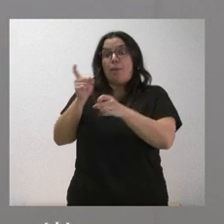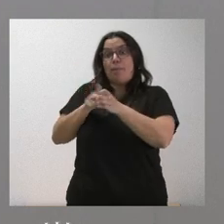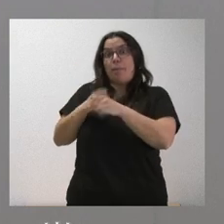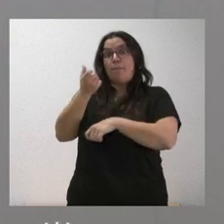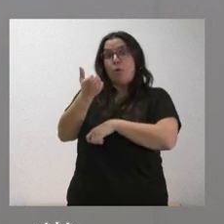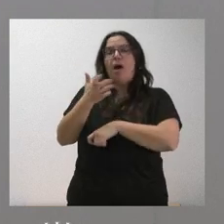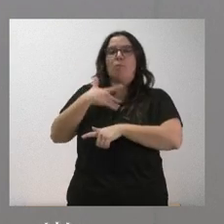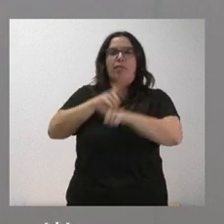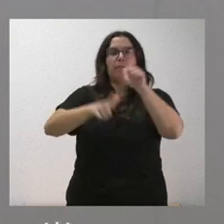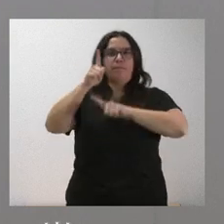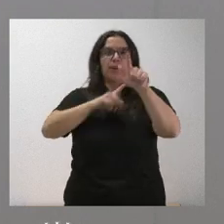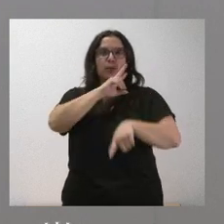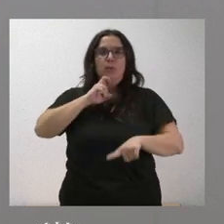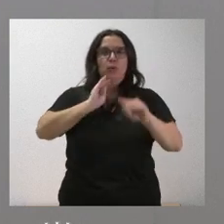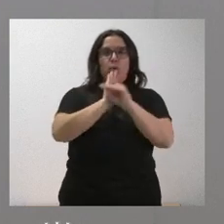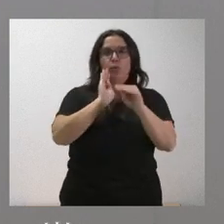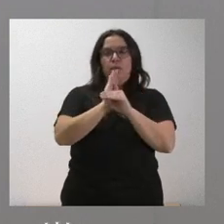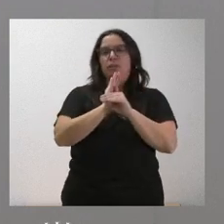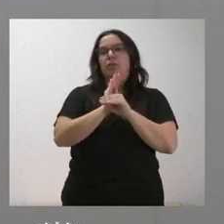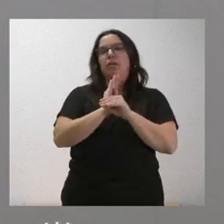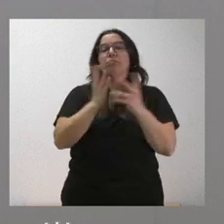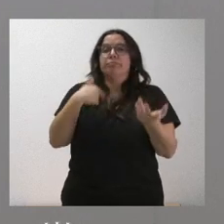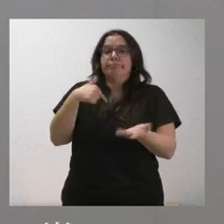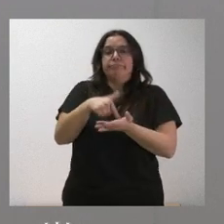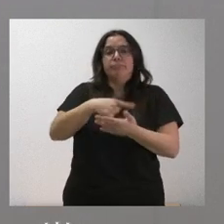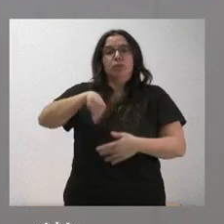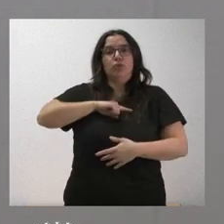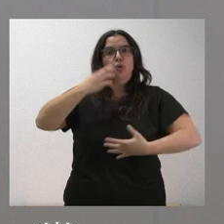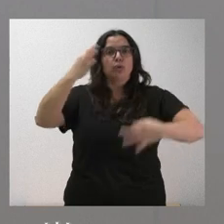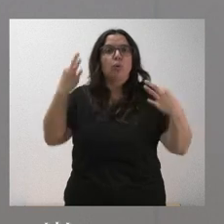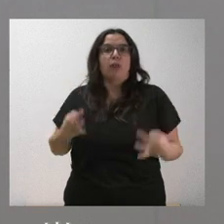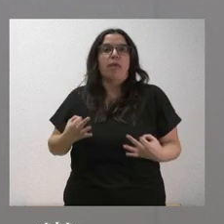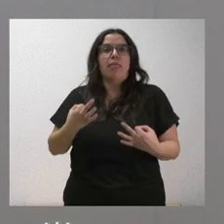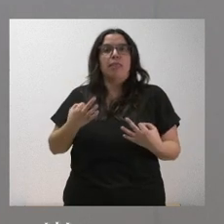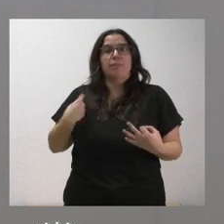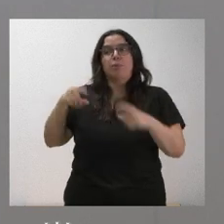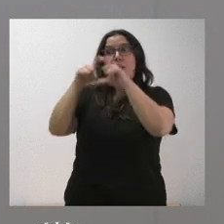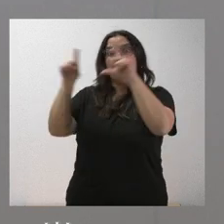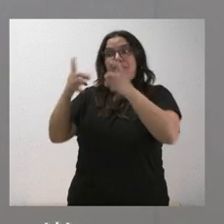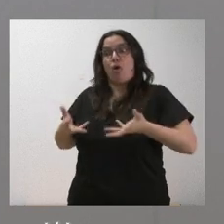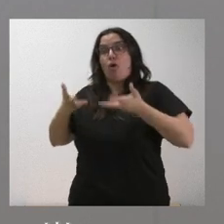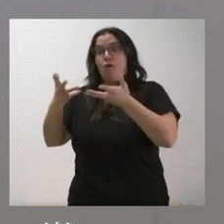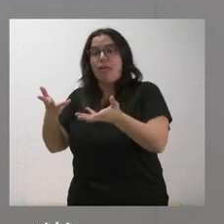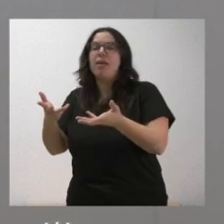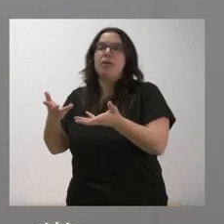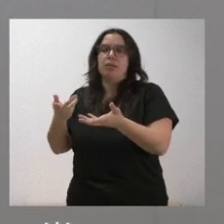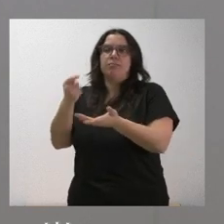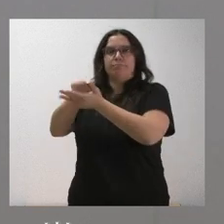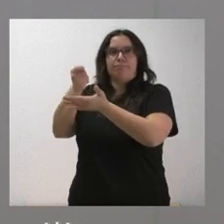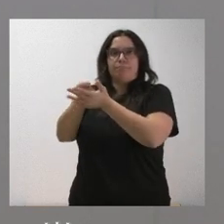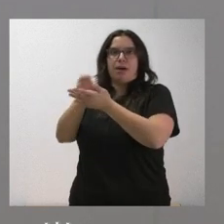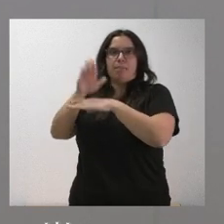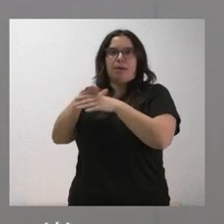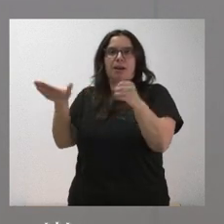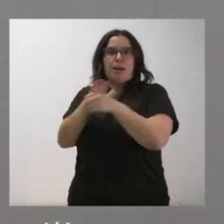100% de de ellas y exige de la Administración autonómica asegurar la liquidez de estas empresas concesionarias